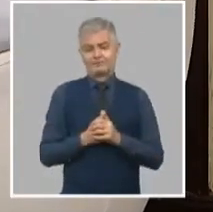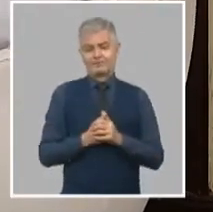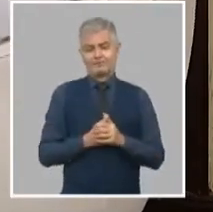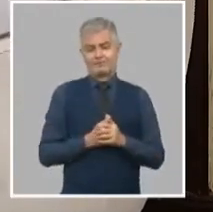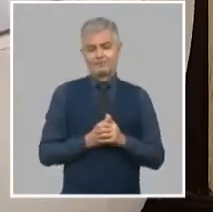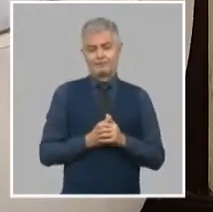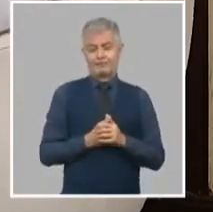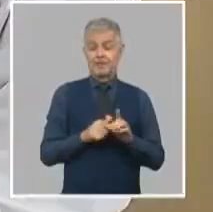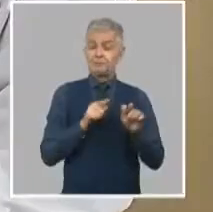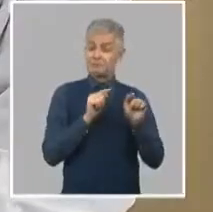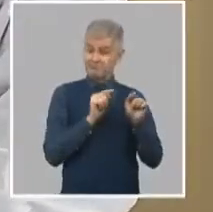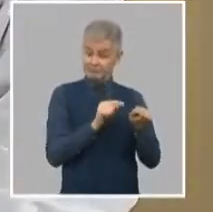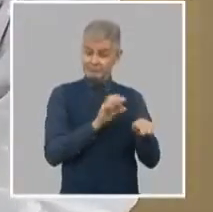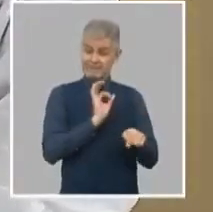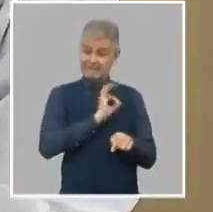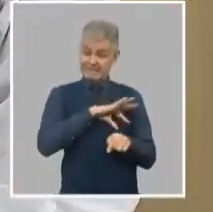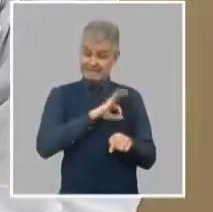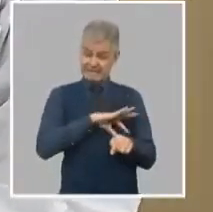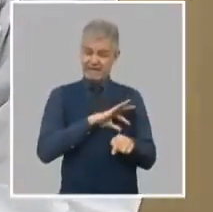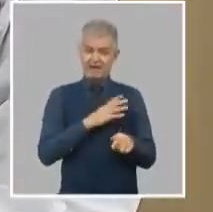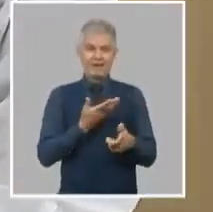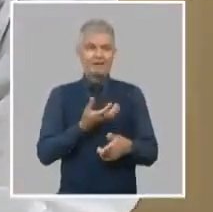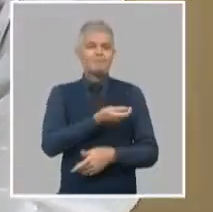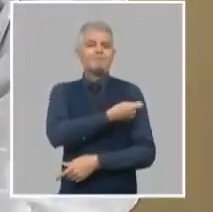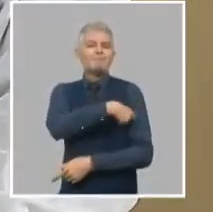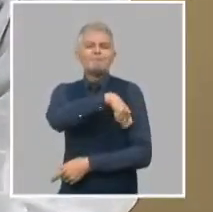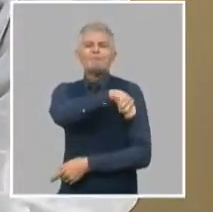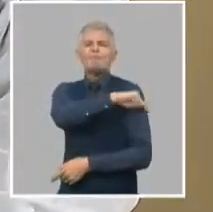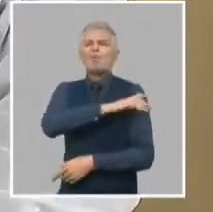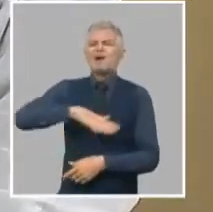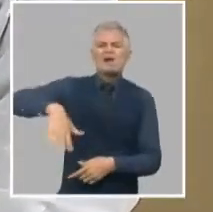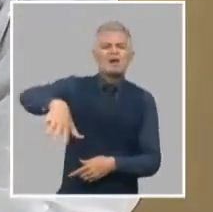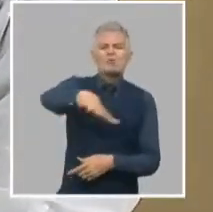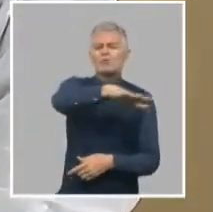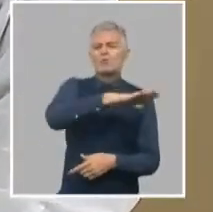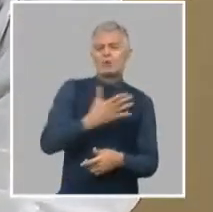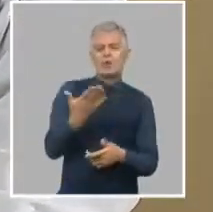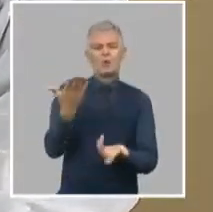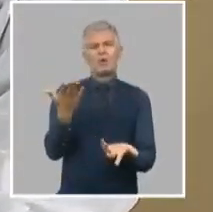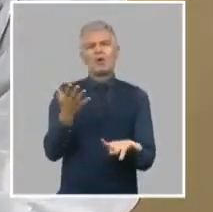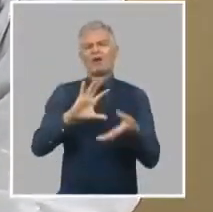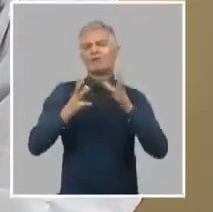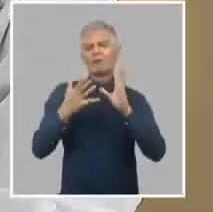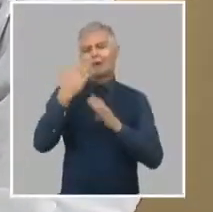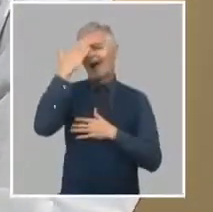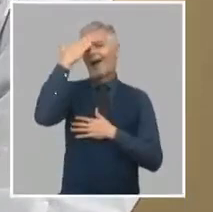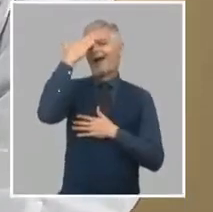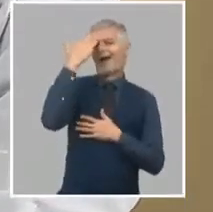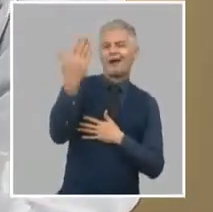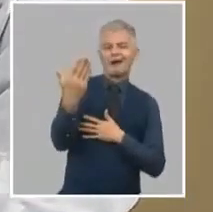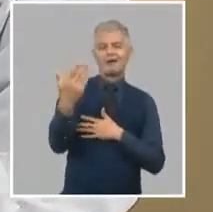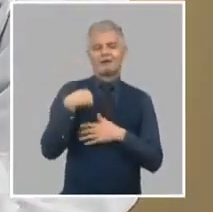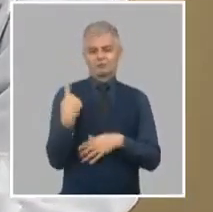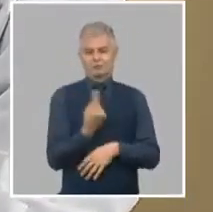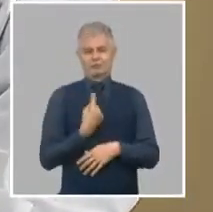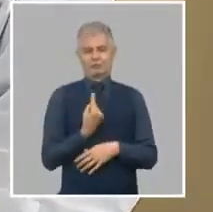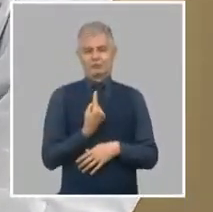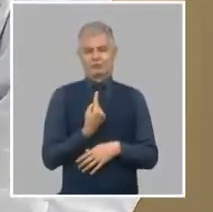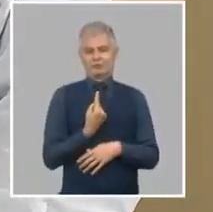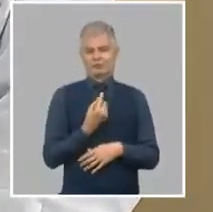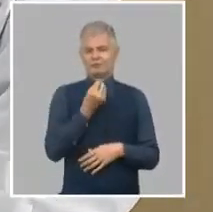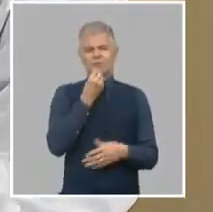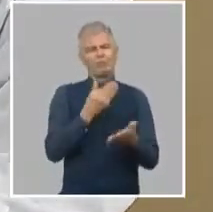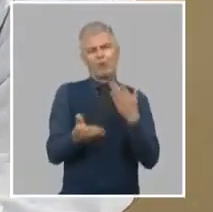zona? Allí el calor del pueblo y la gratitud de ese pueblo se impuso ante todas